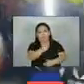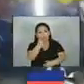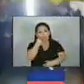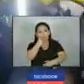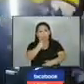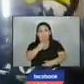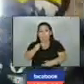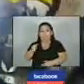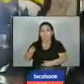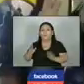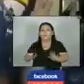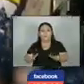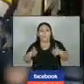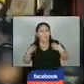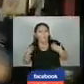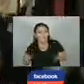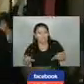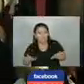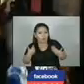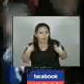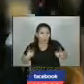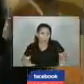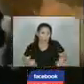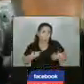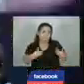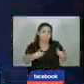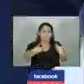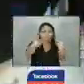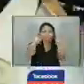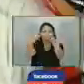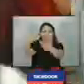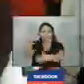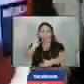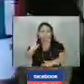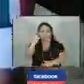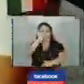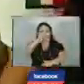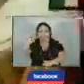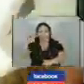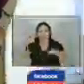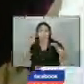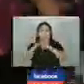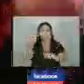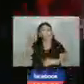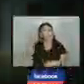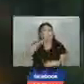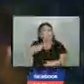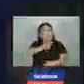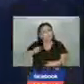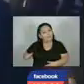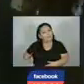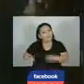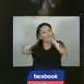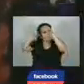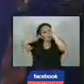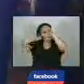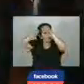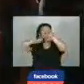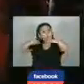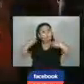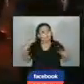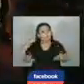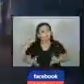repercusiones ya que han llegado los cuerpos a los países de Los afectados bueno los salvadoreños que les mostrábamos las imágenes los hondureños